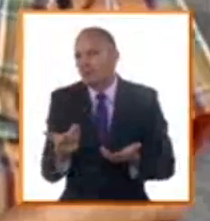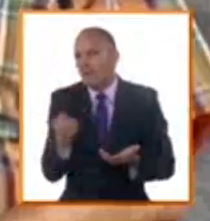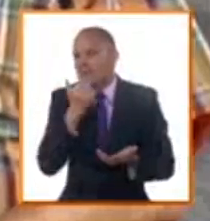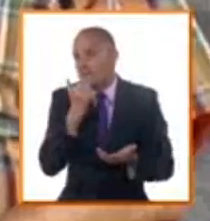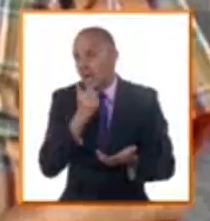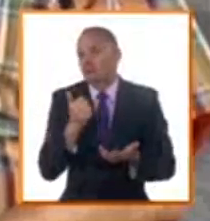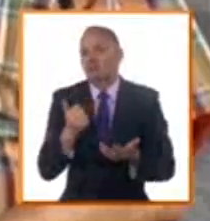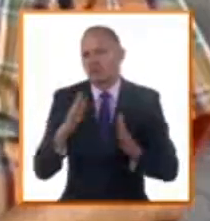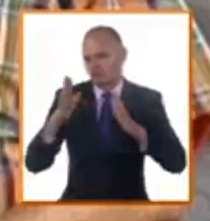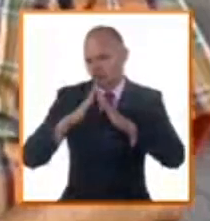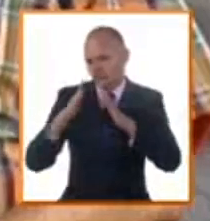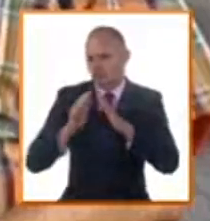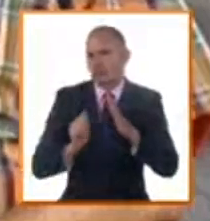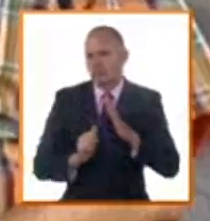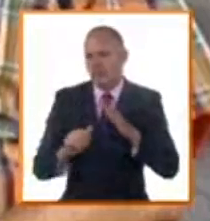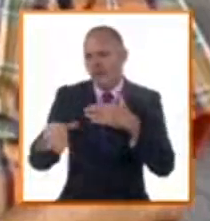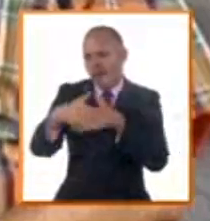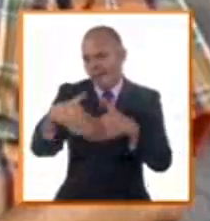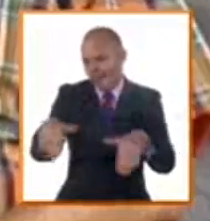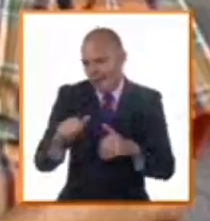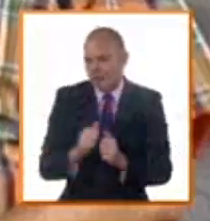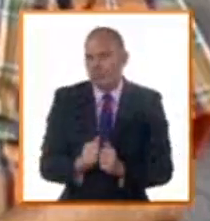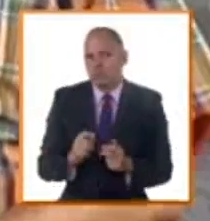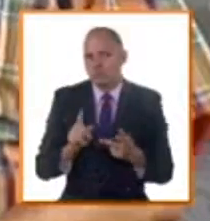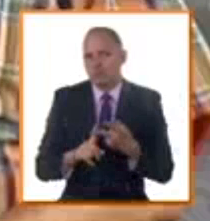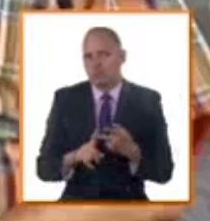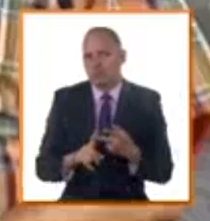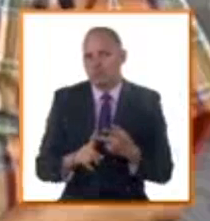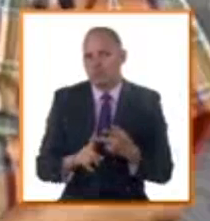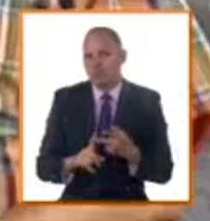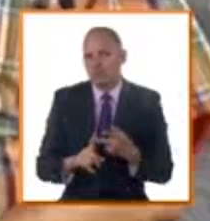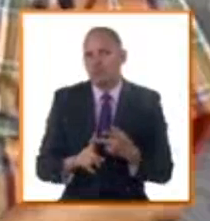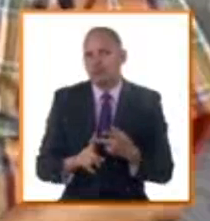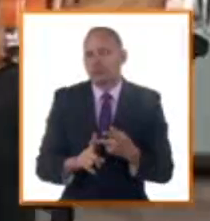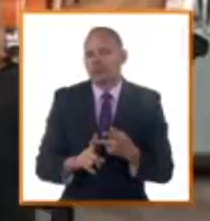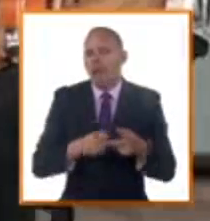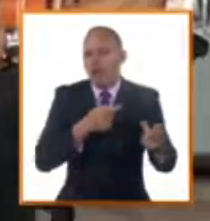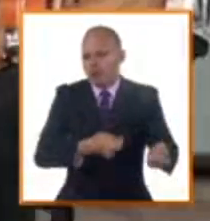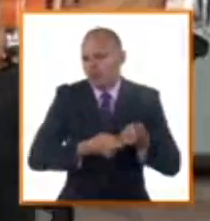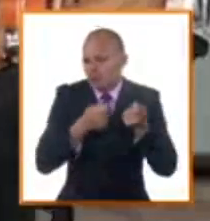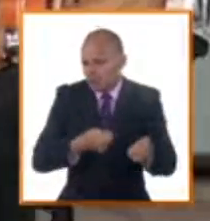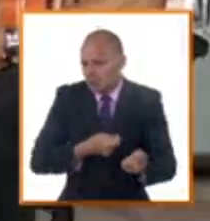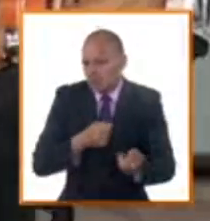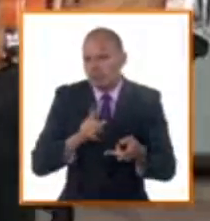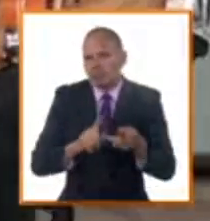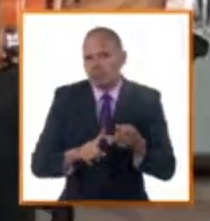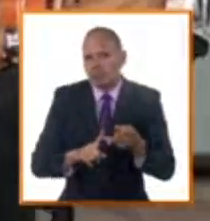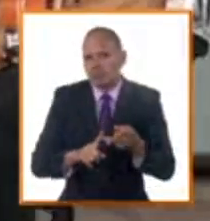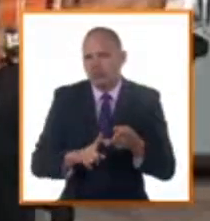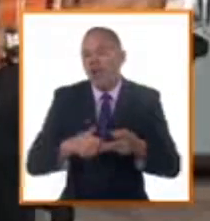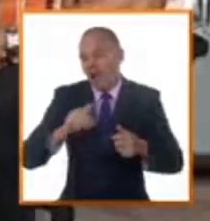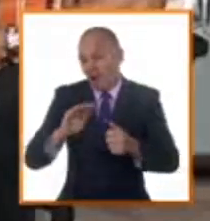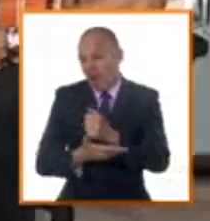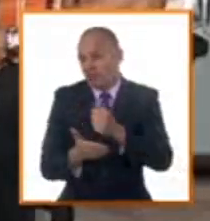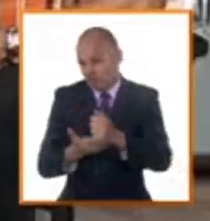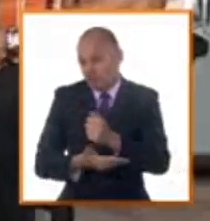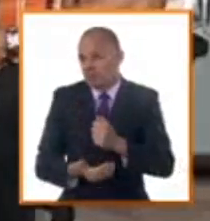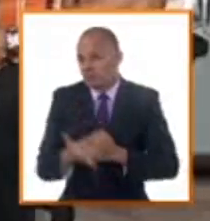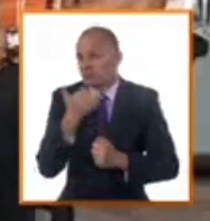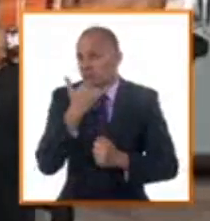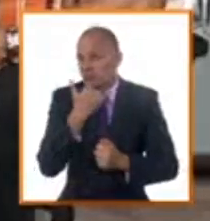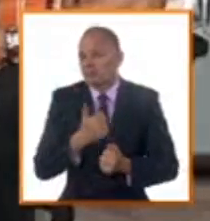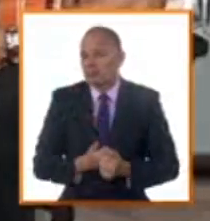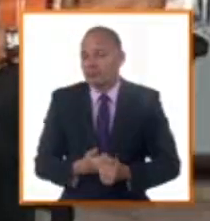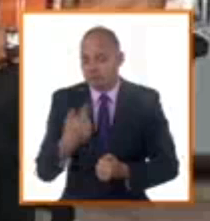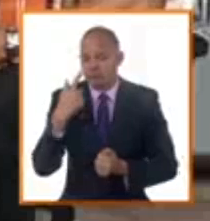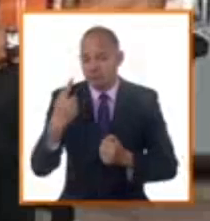agricultura y sobre todas las cosas también el cultivo de la caña de azúcar. Nosotros debemos expresarle a nuestro pueblo que en materia de las afectaciones de la